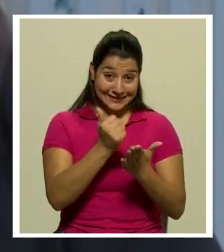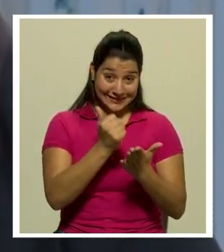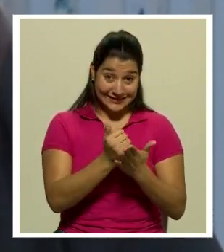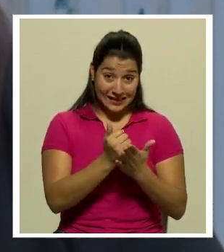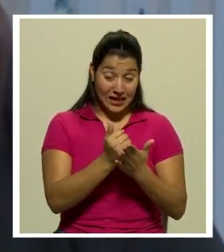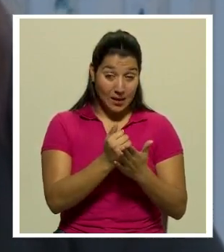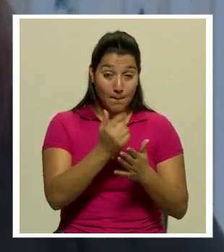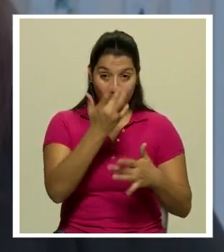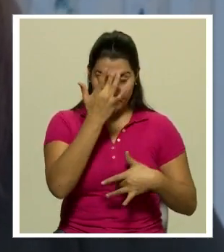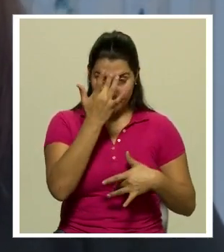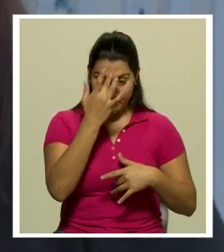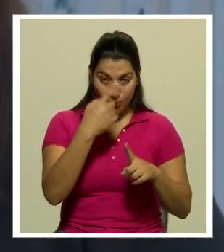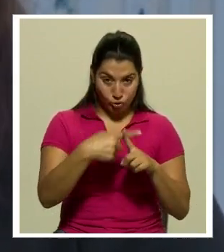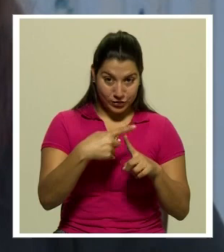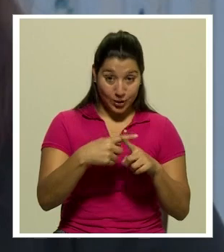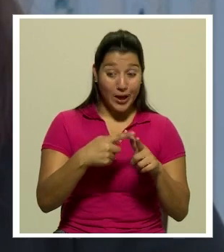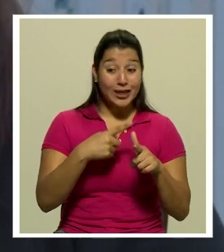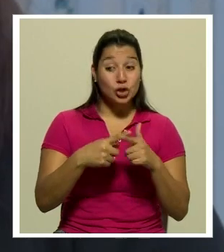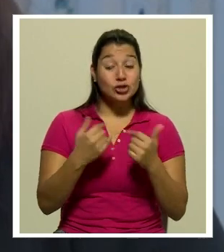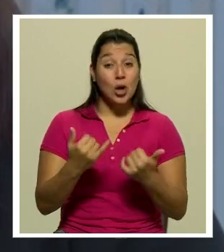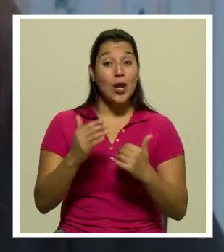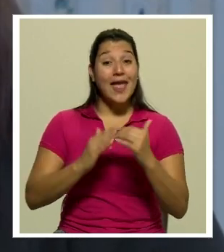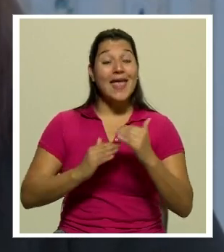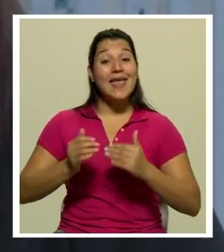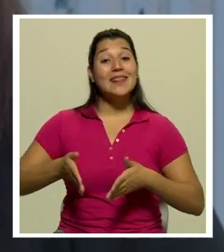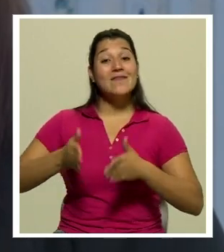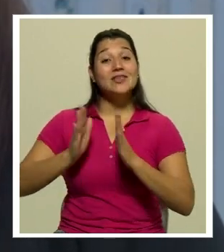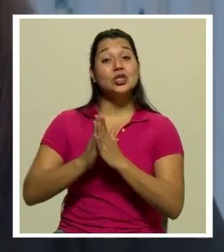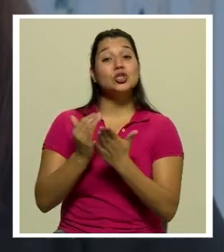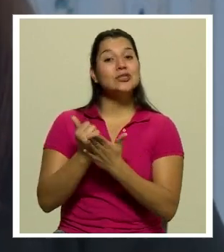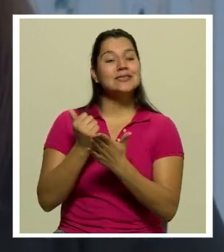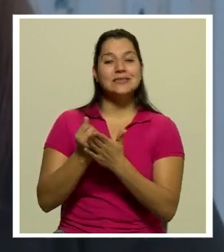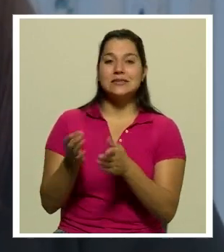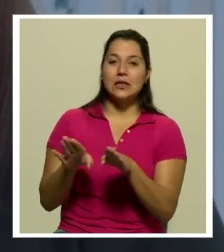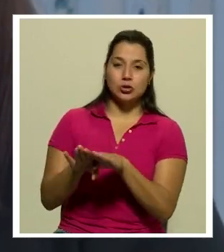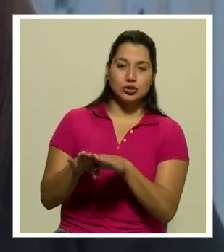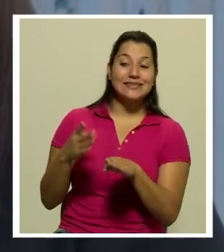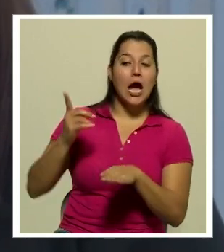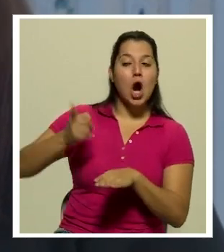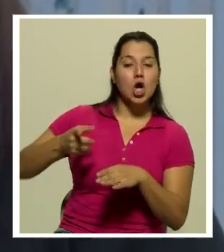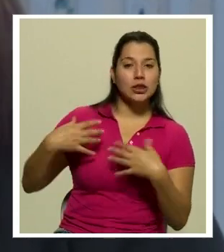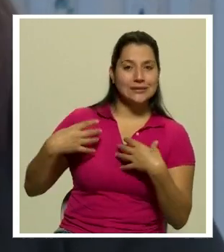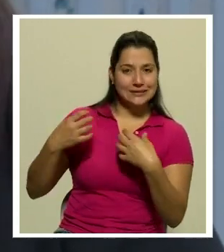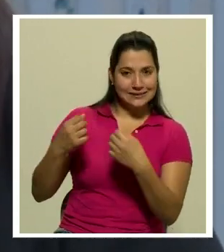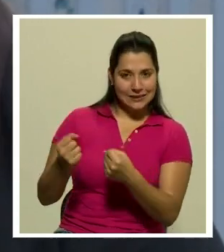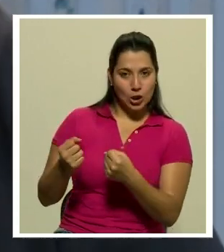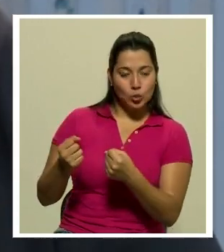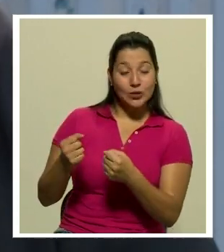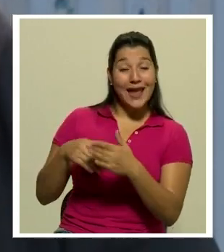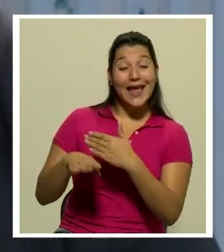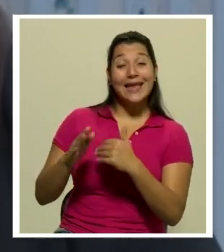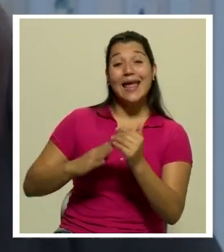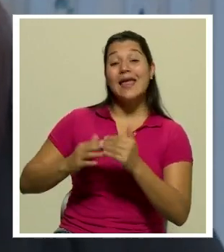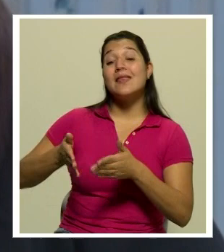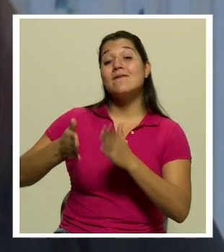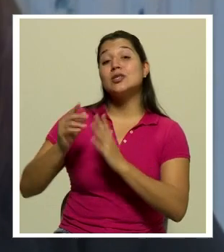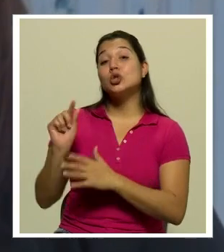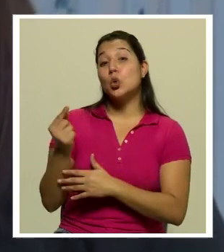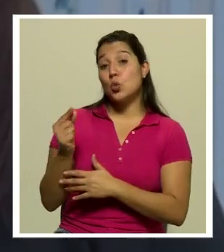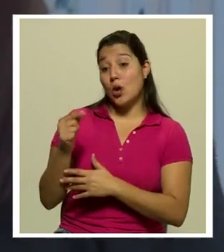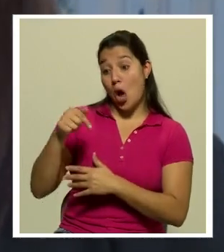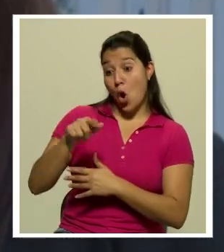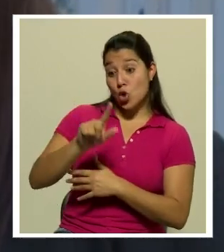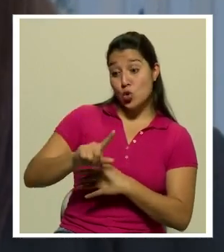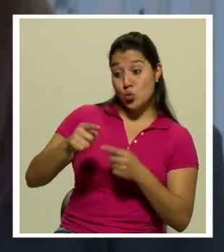de migración también va a estar cerrado. Eso es, tenemos una orden sanitaria también en el edificio de La Uruca, que a partir de este